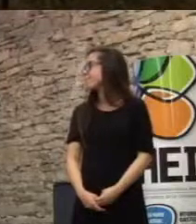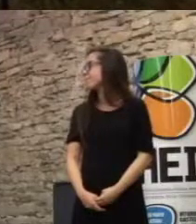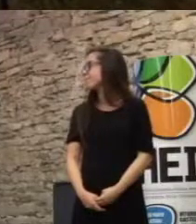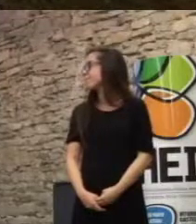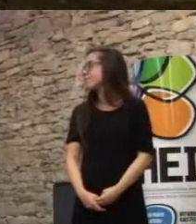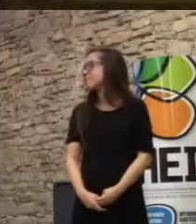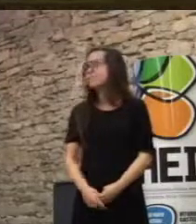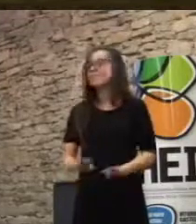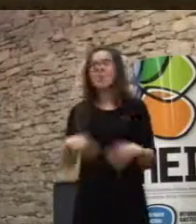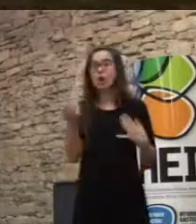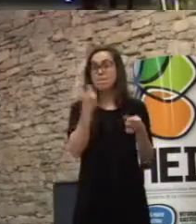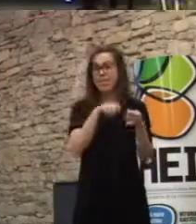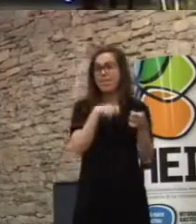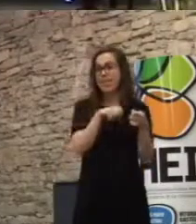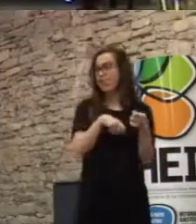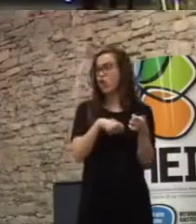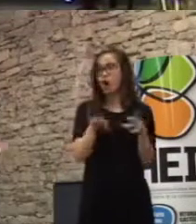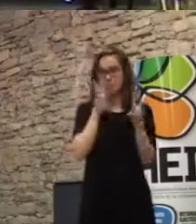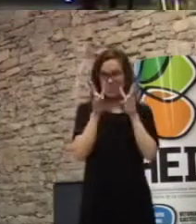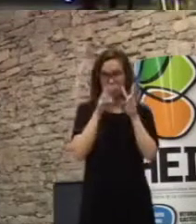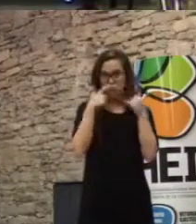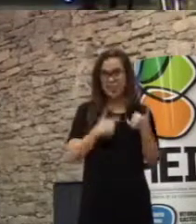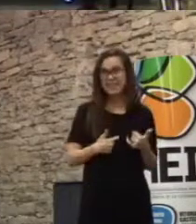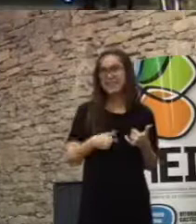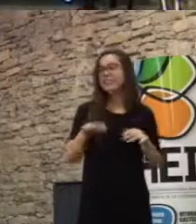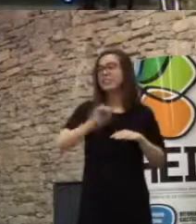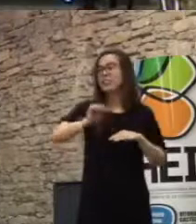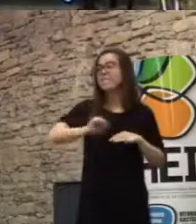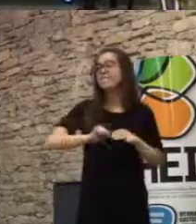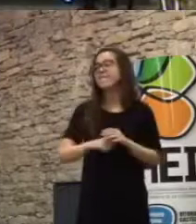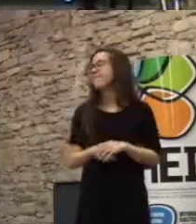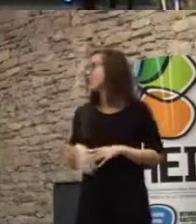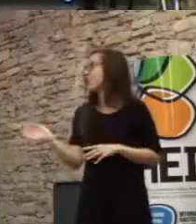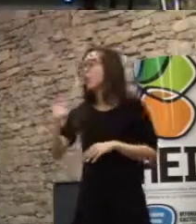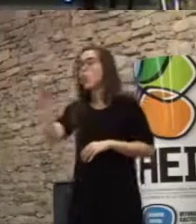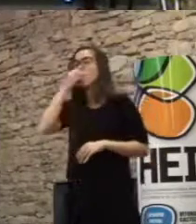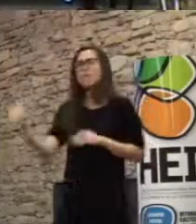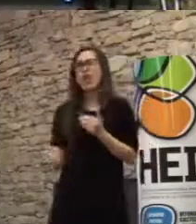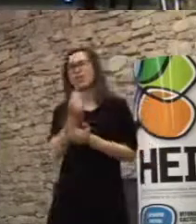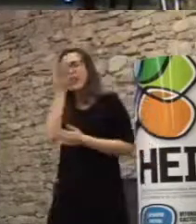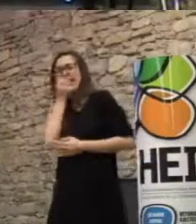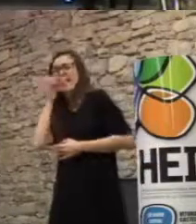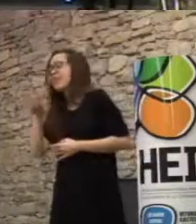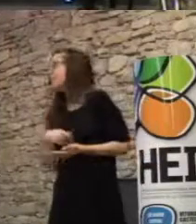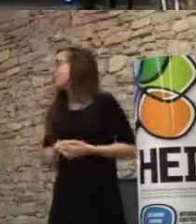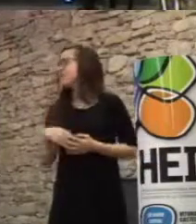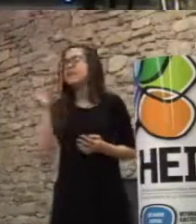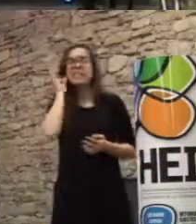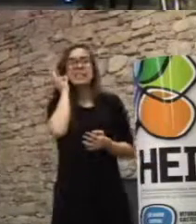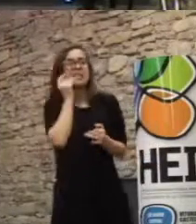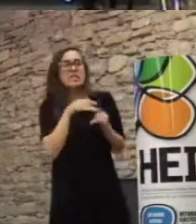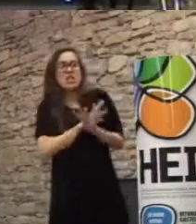el perdedor la vez está sacando brillo buenos días quedan en casa y la señora